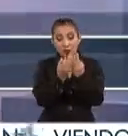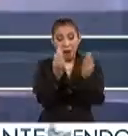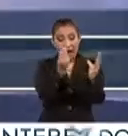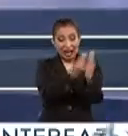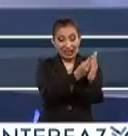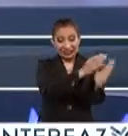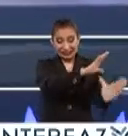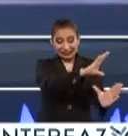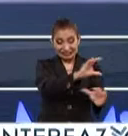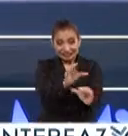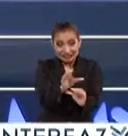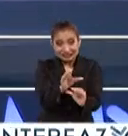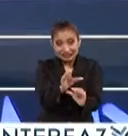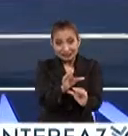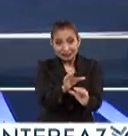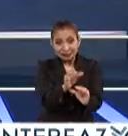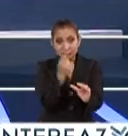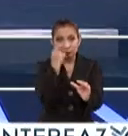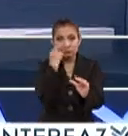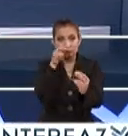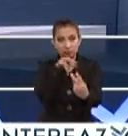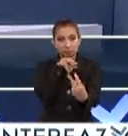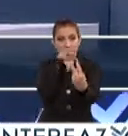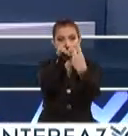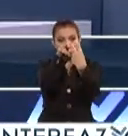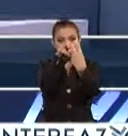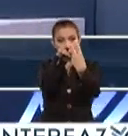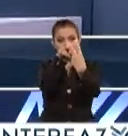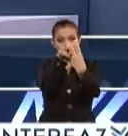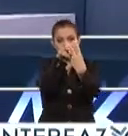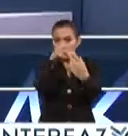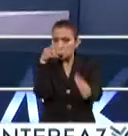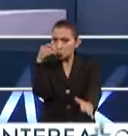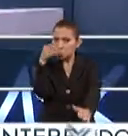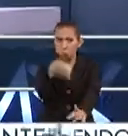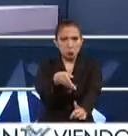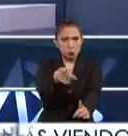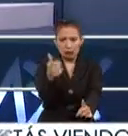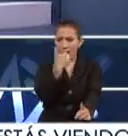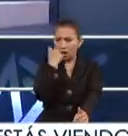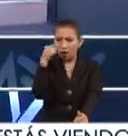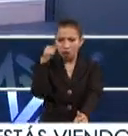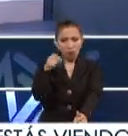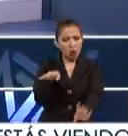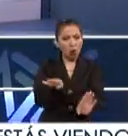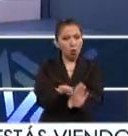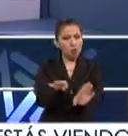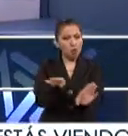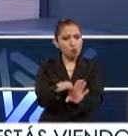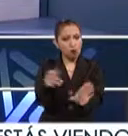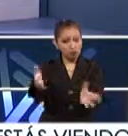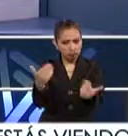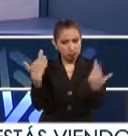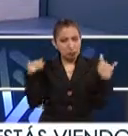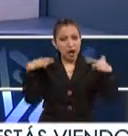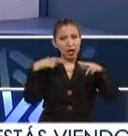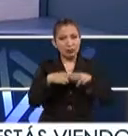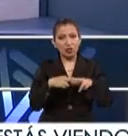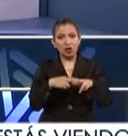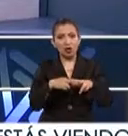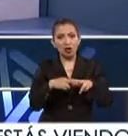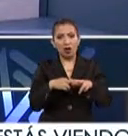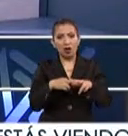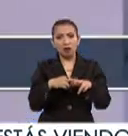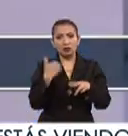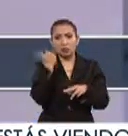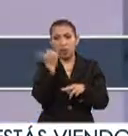enseñar, ojos arriba y vamos a la yugular. Tratamos al alumno un poco como el mejor profesor de aeróbic